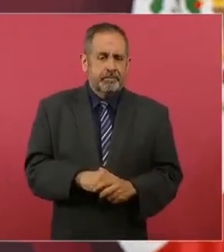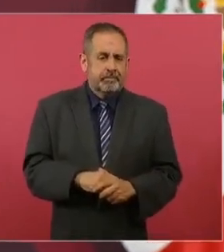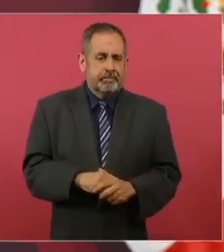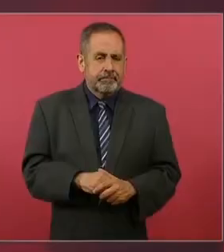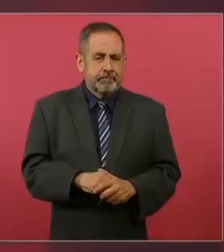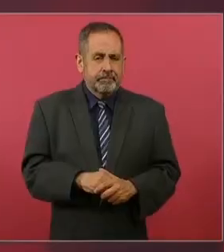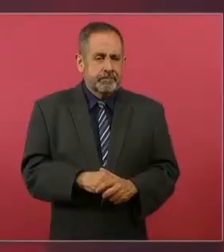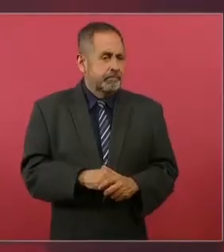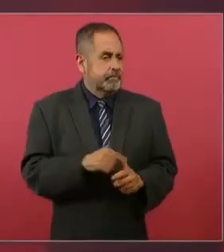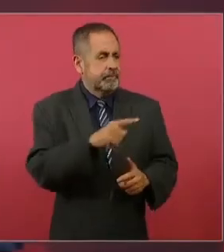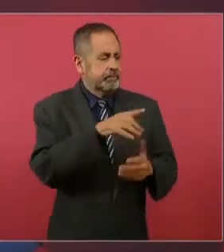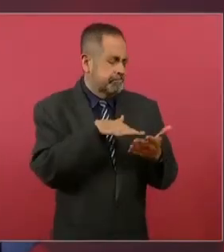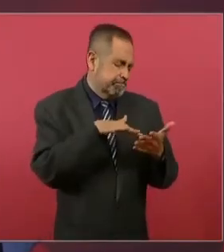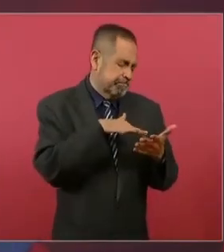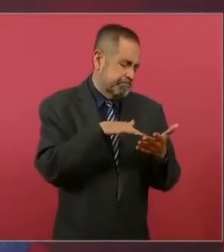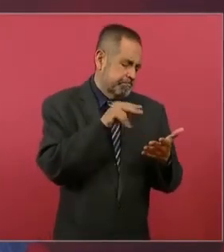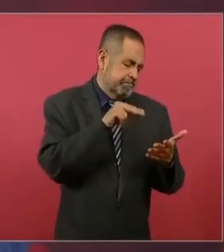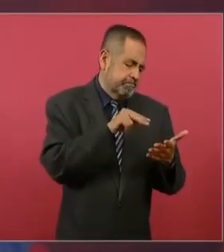los que leían